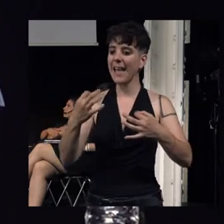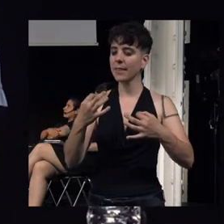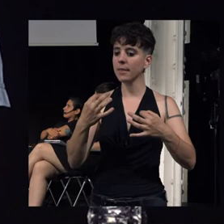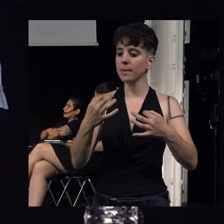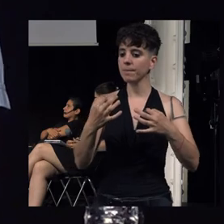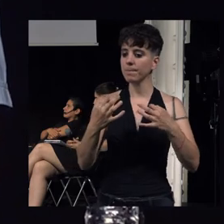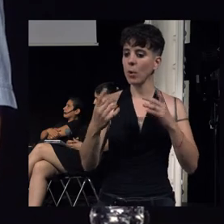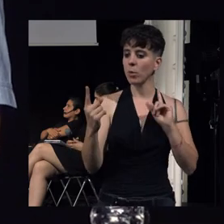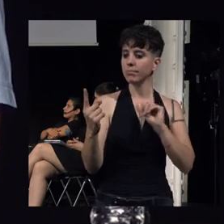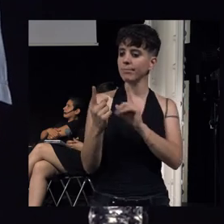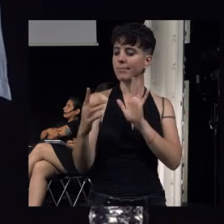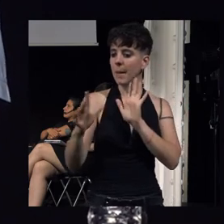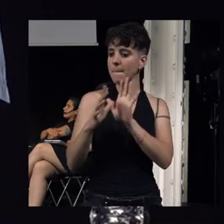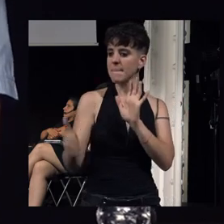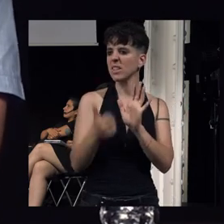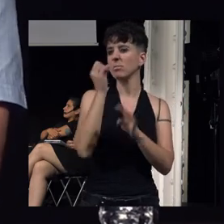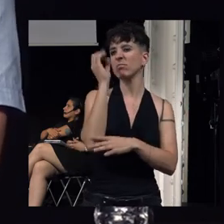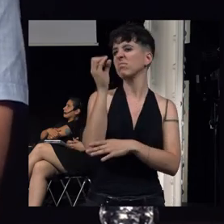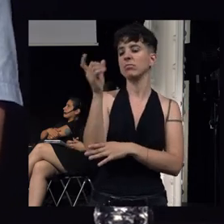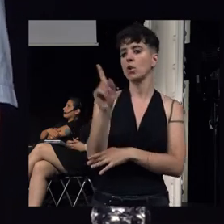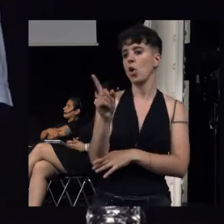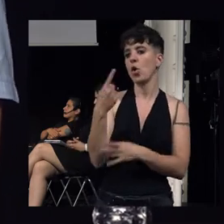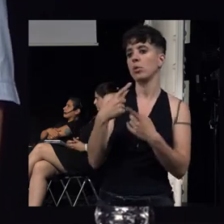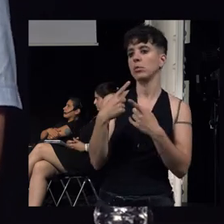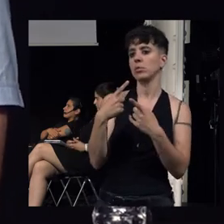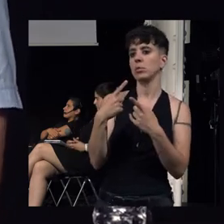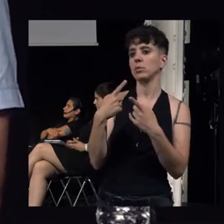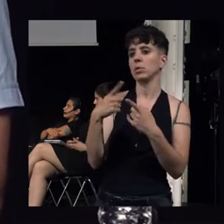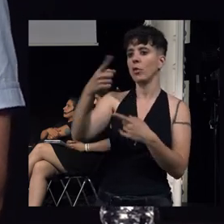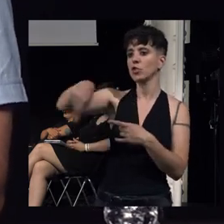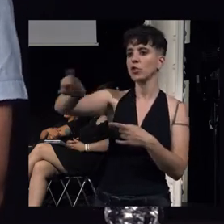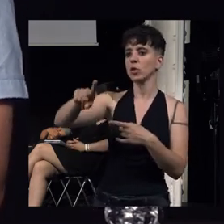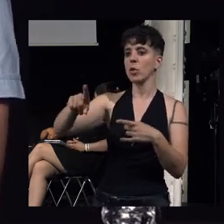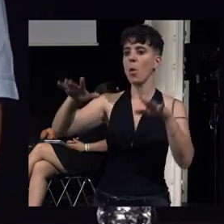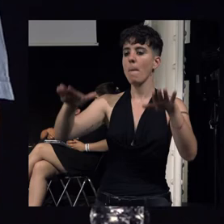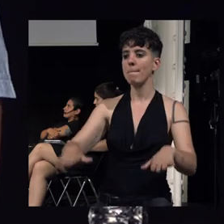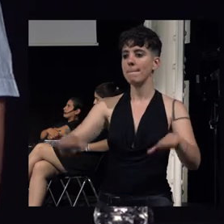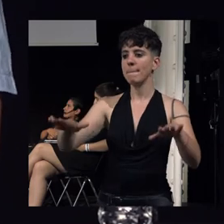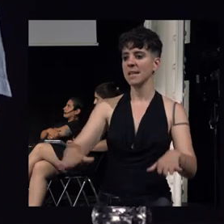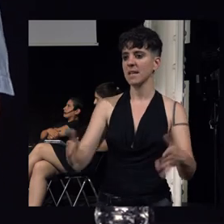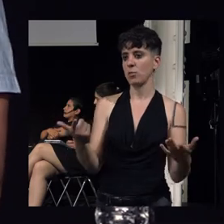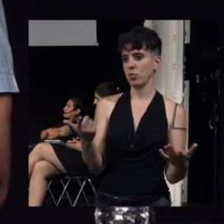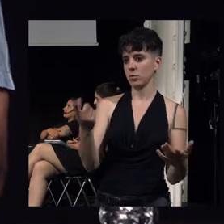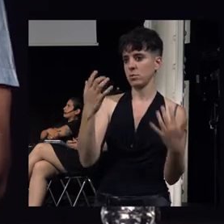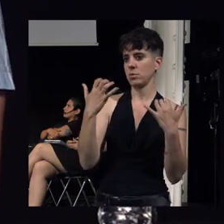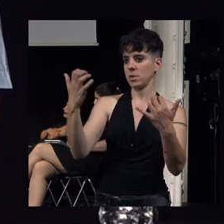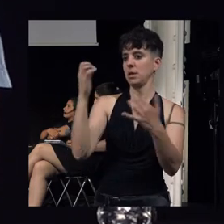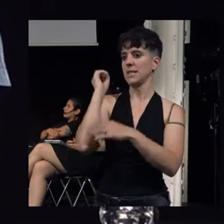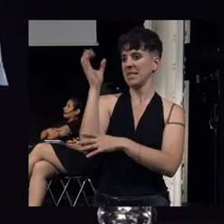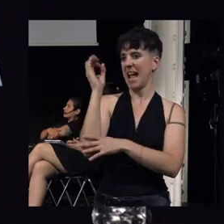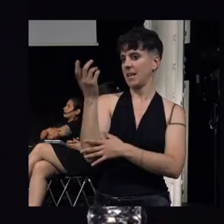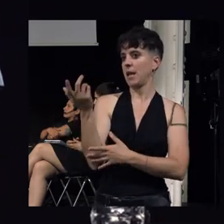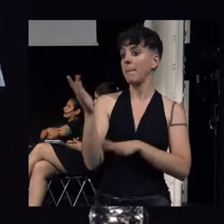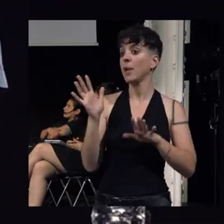conversación, no a través de una charla, porque vosotros sois pasivos en la charla, en una conversación